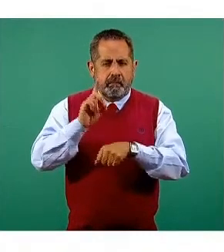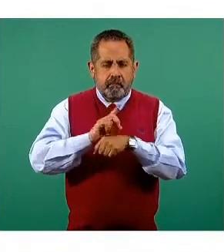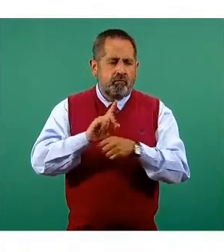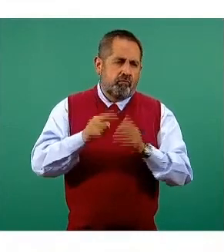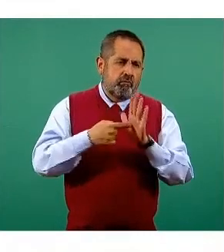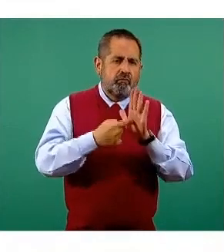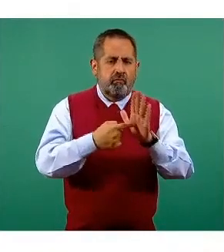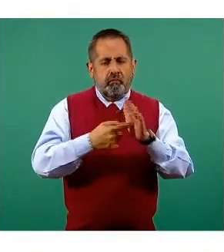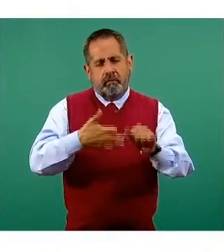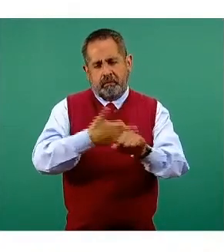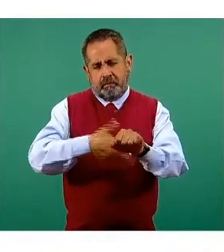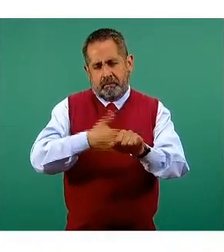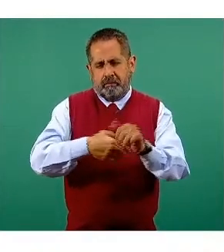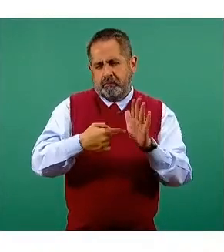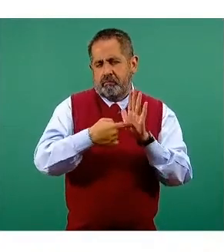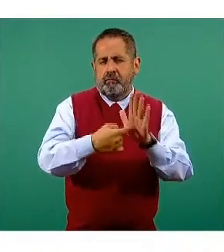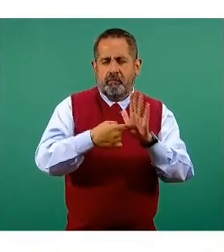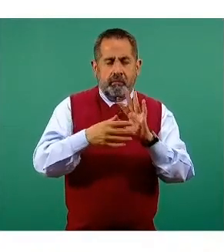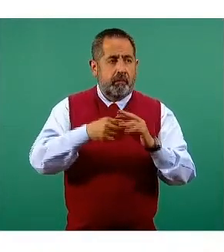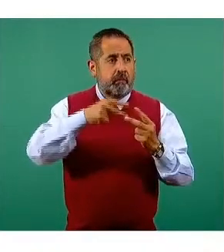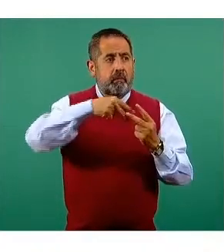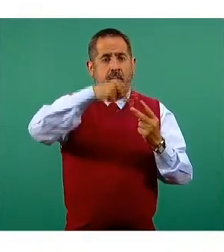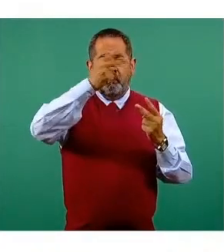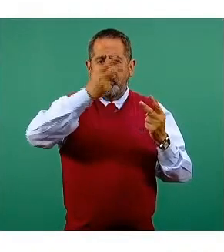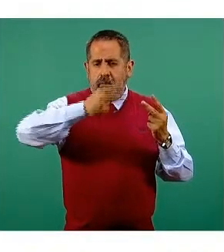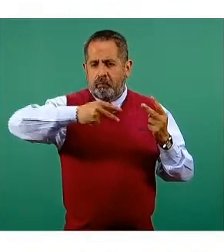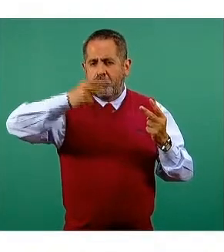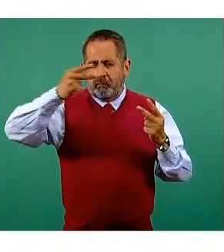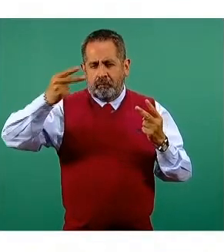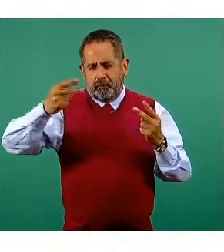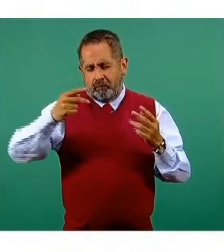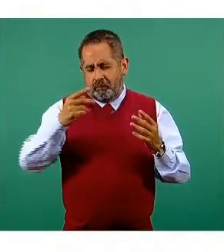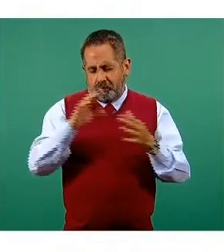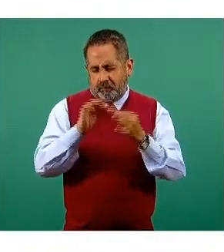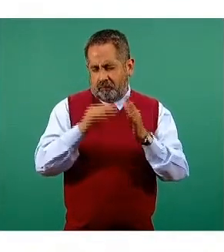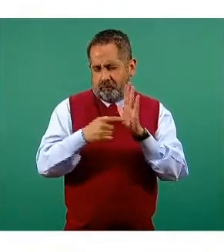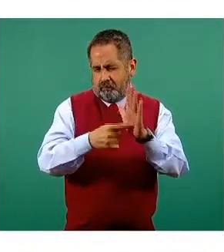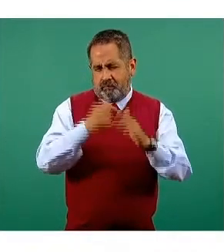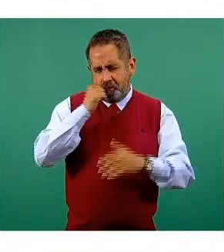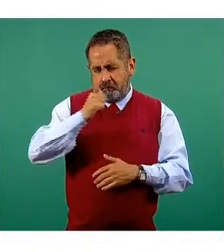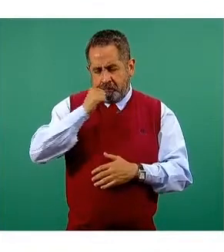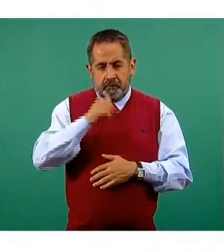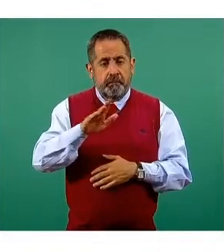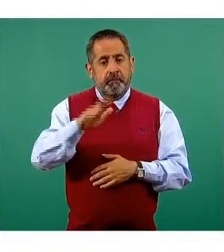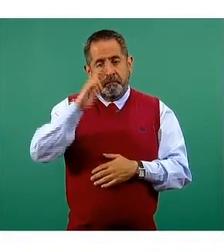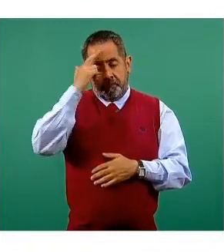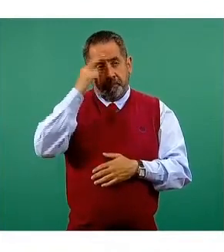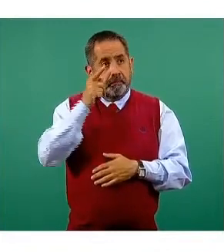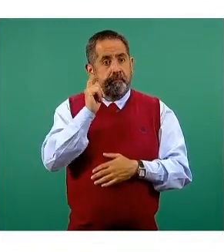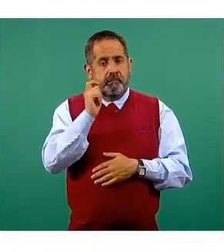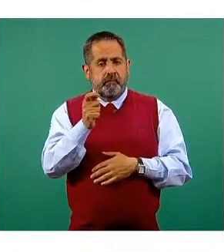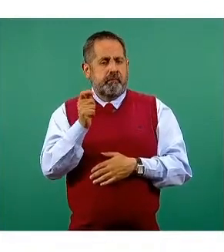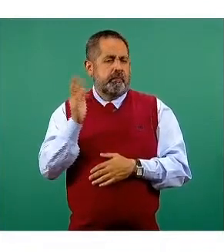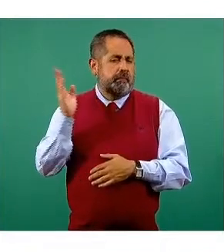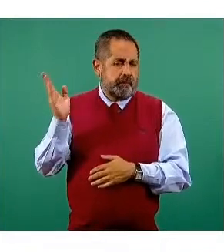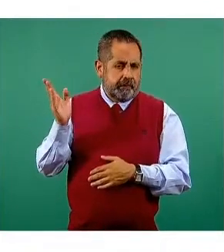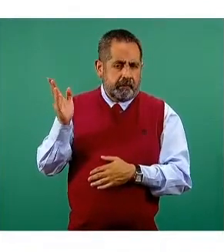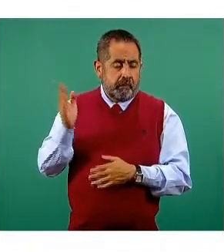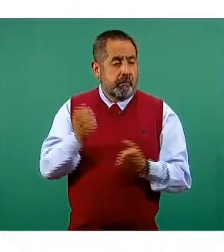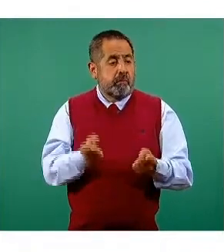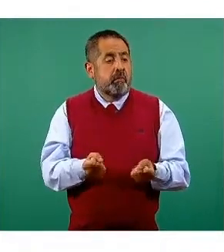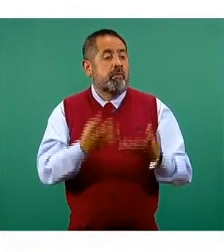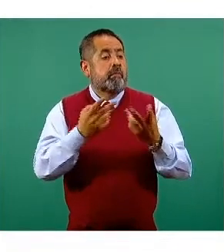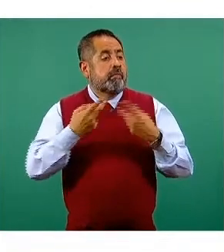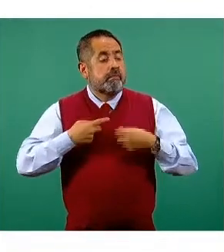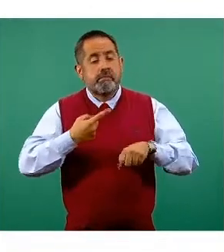o como cada tarde les presentamos las curvas epidémicas. Estas curvas epidémicas, recordemos que nos hablan de los casos